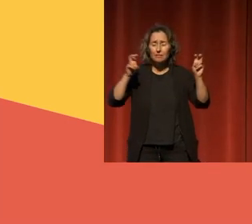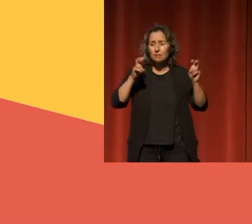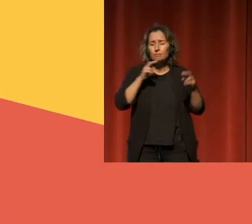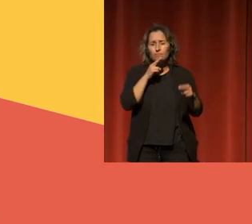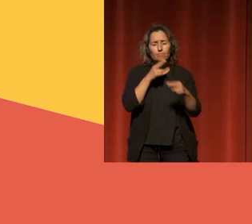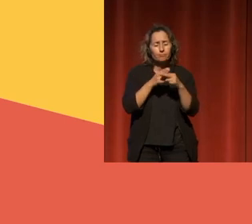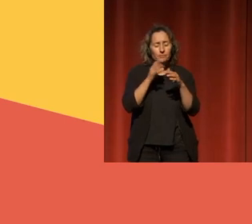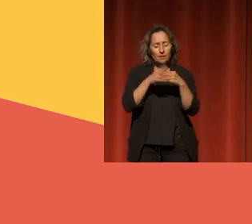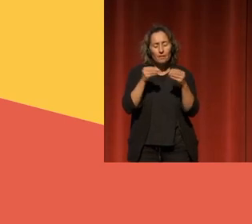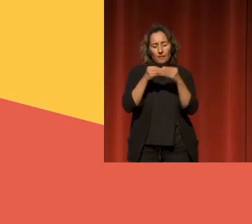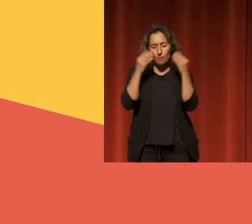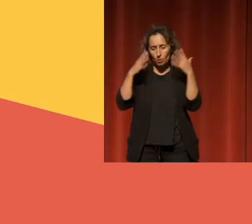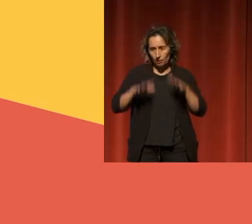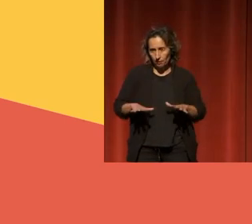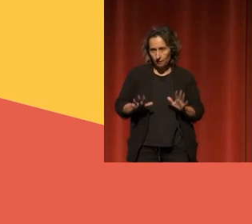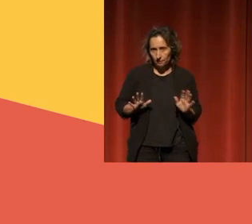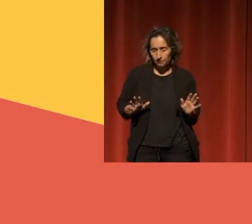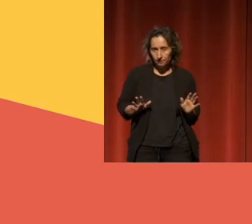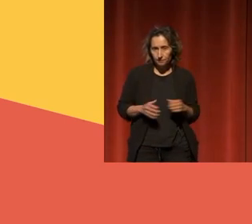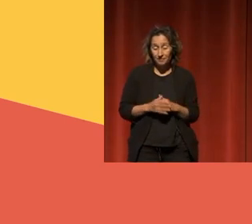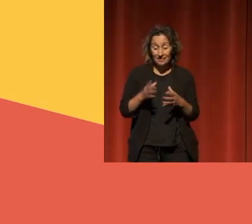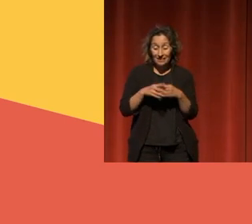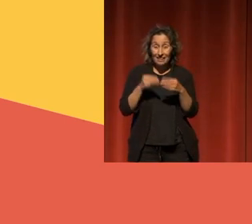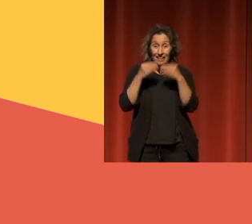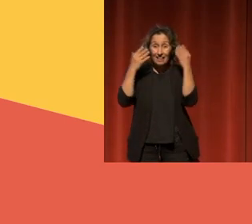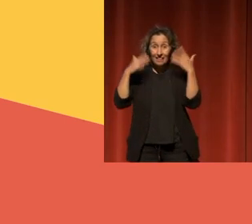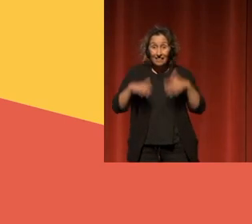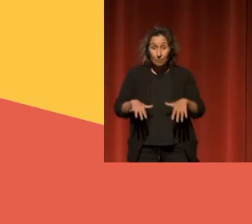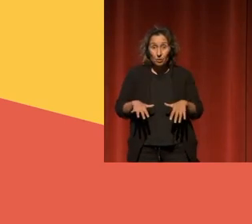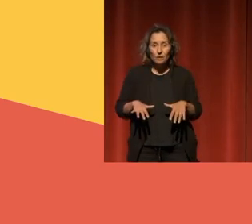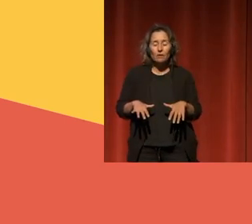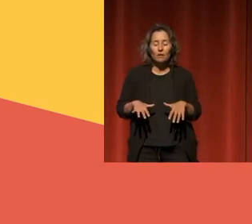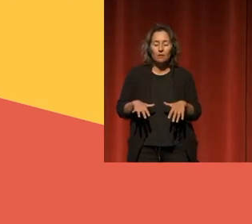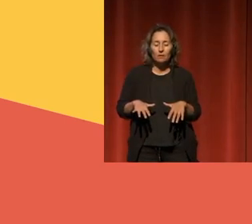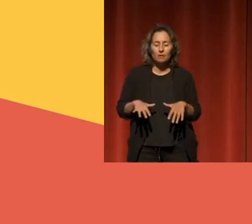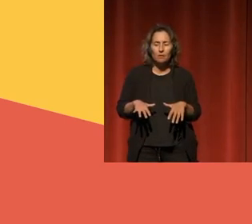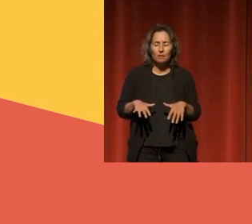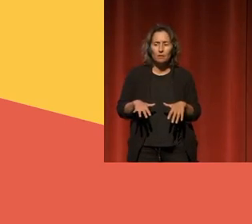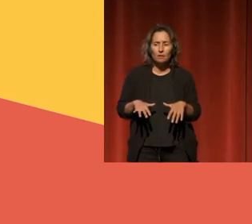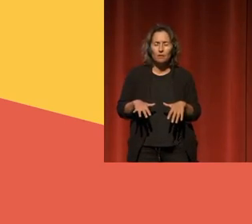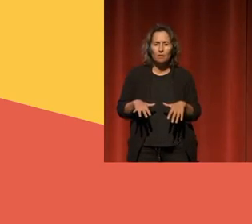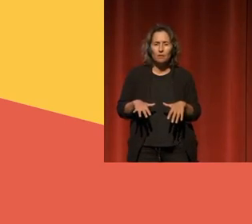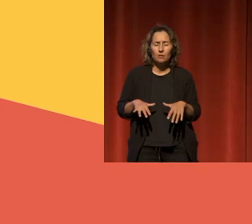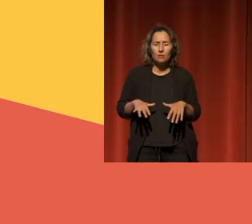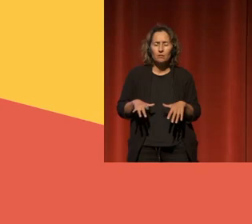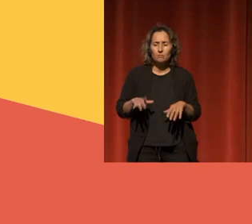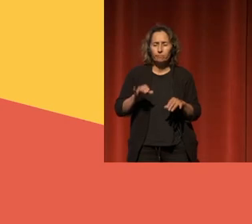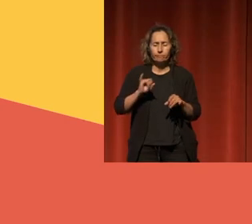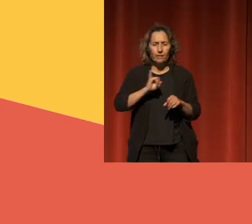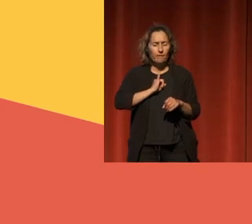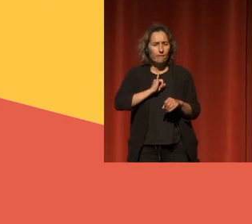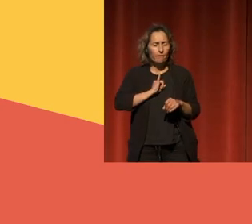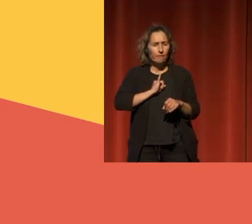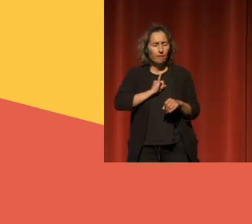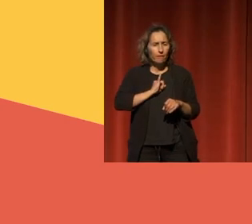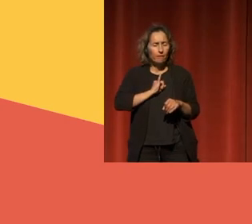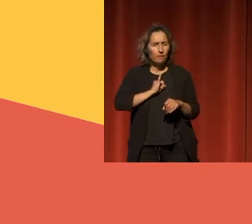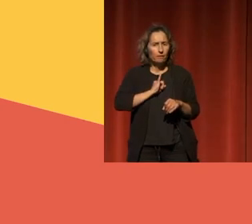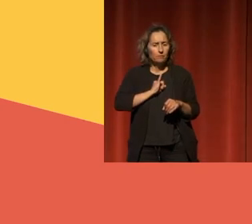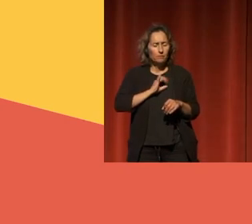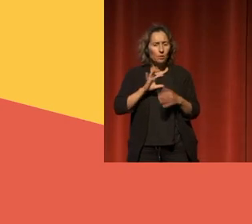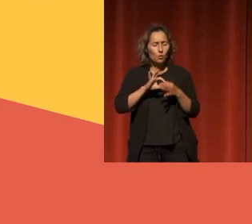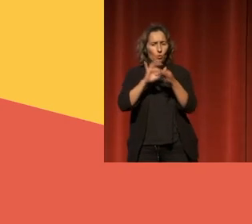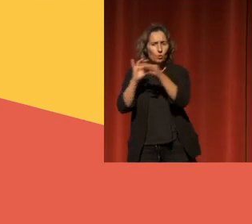democracia y precisamente la democracia la voz democracia es una de las señas de identidad de la